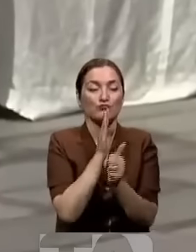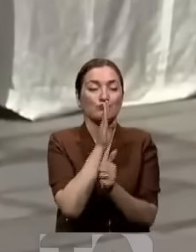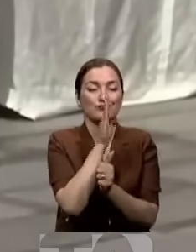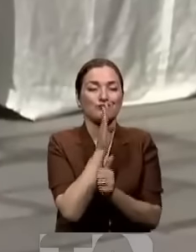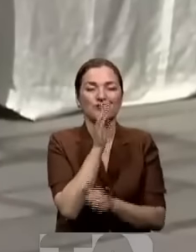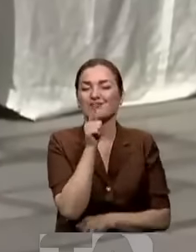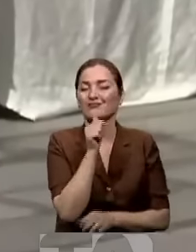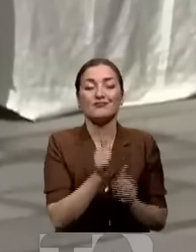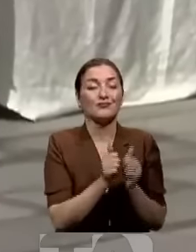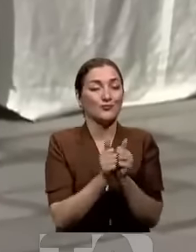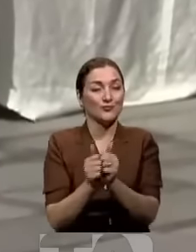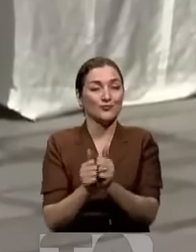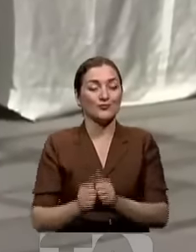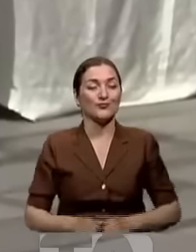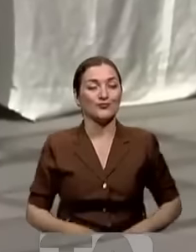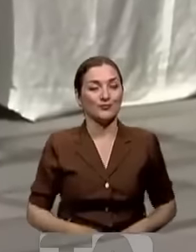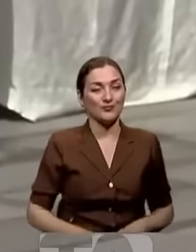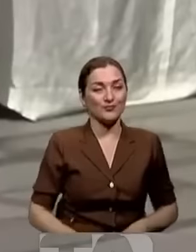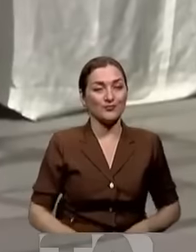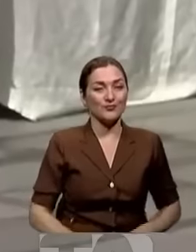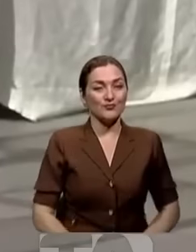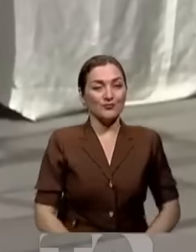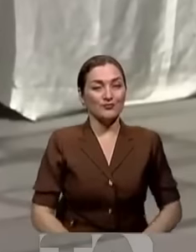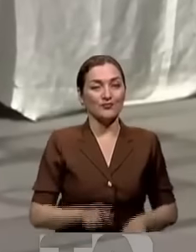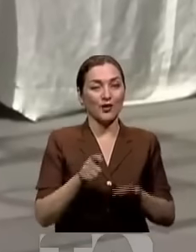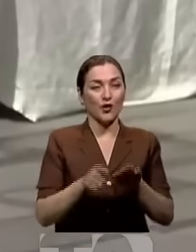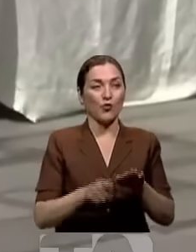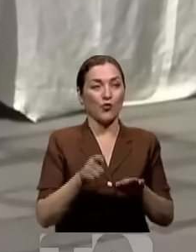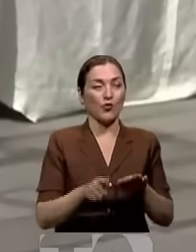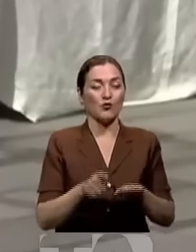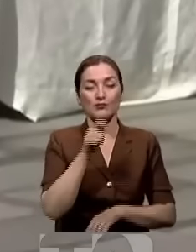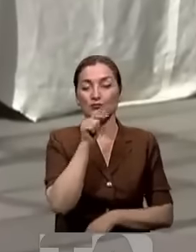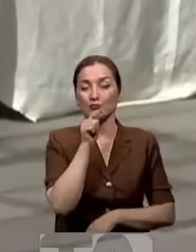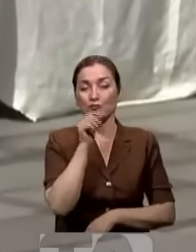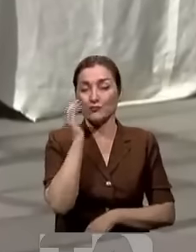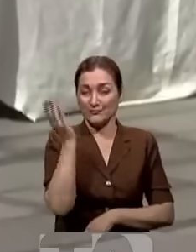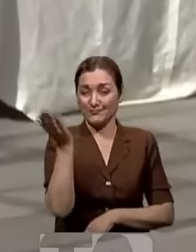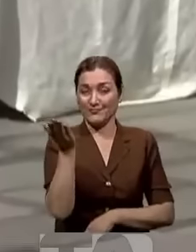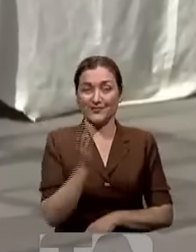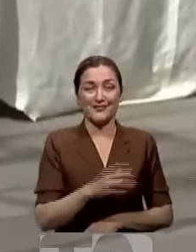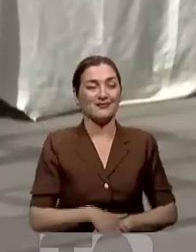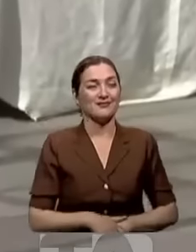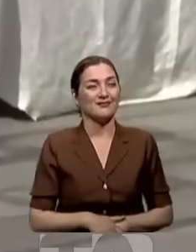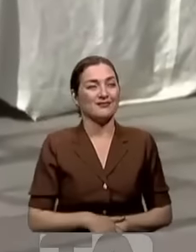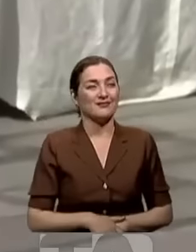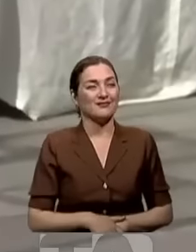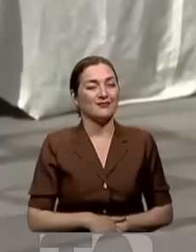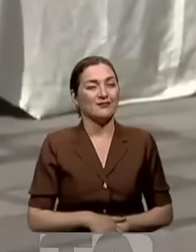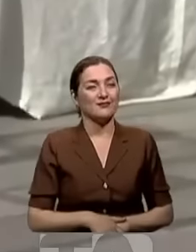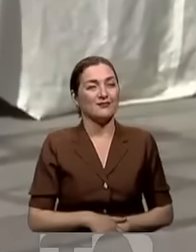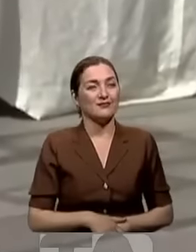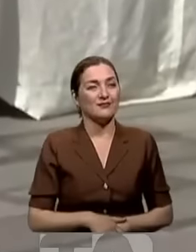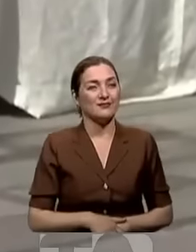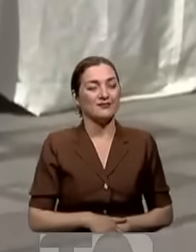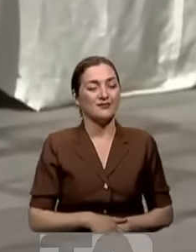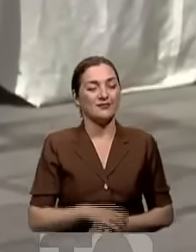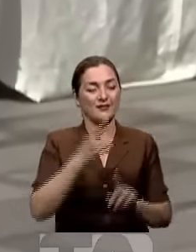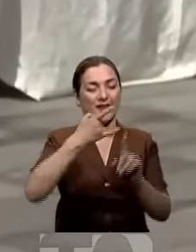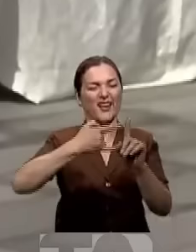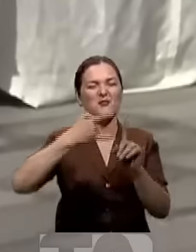nosotros, señora, a este espacio. Por supuesto, con nuestro jurado, nuestras jurados también. Así que vamos a presentar primero a la Chef Titi,